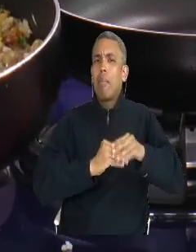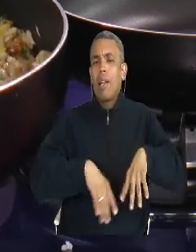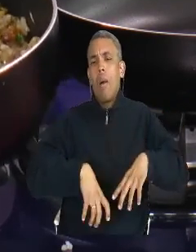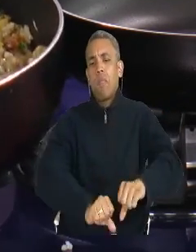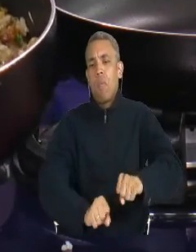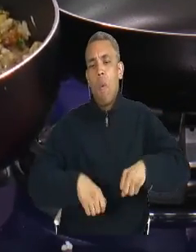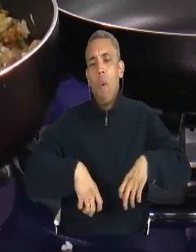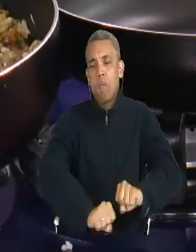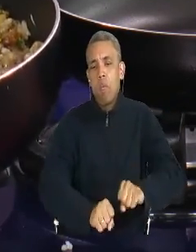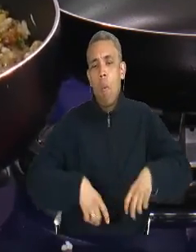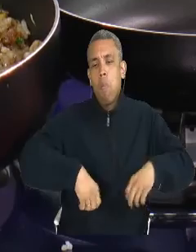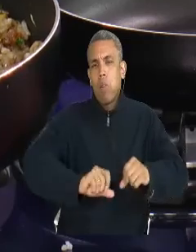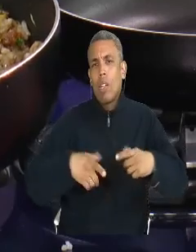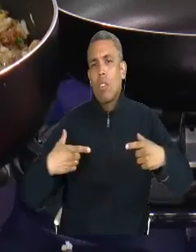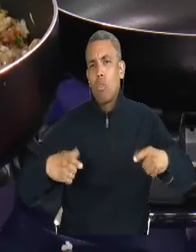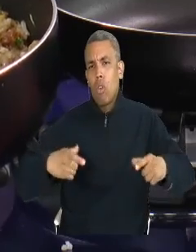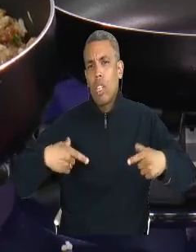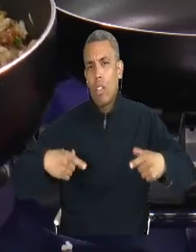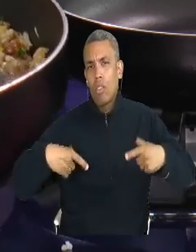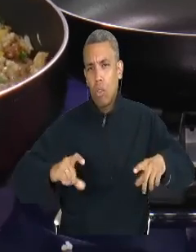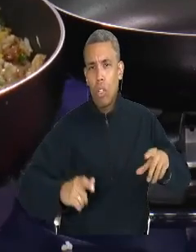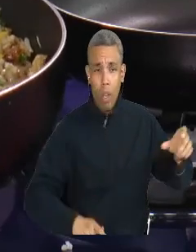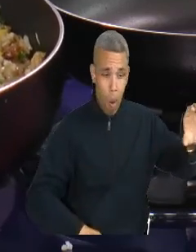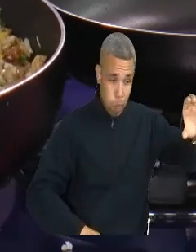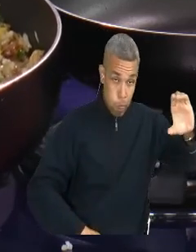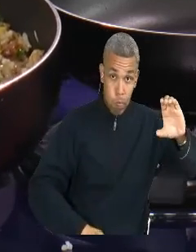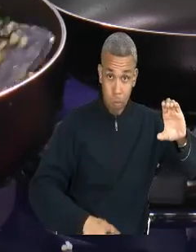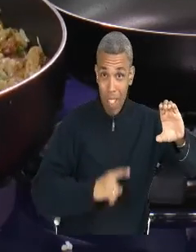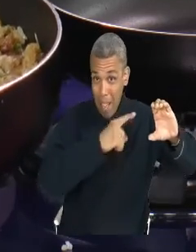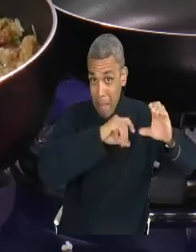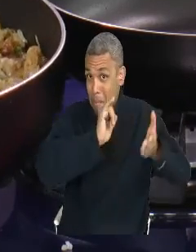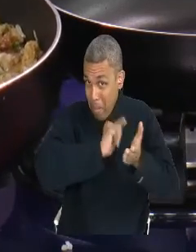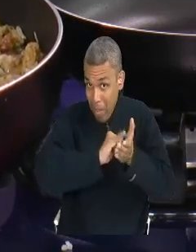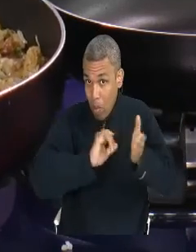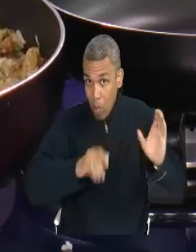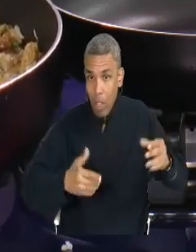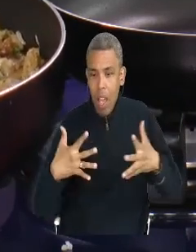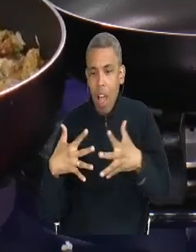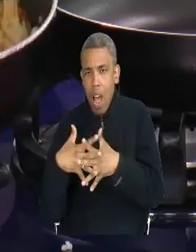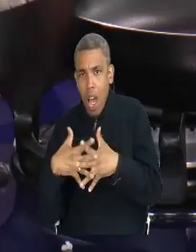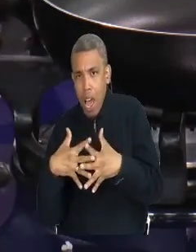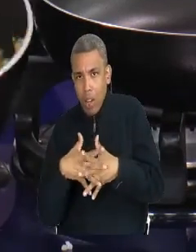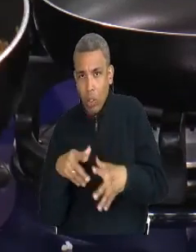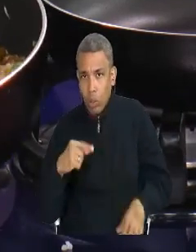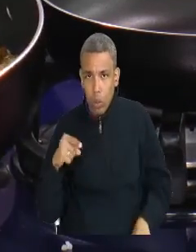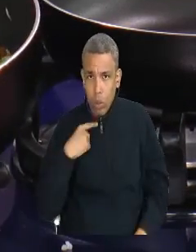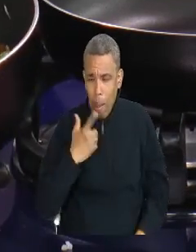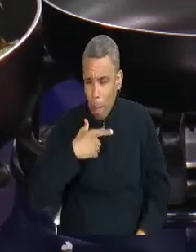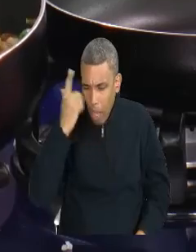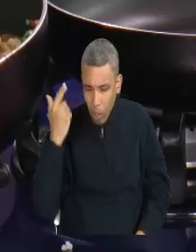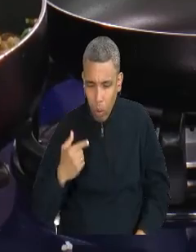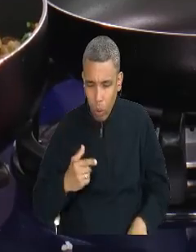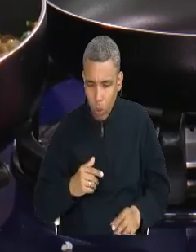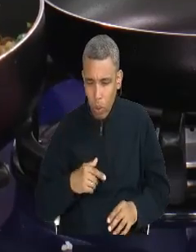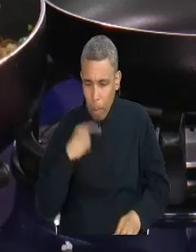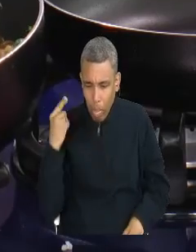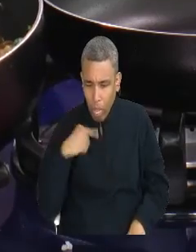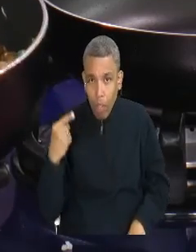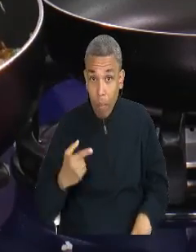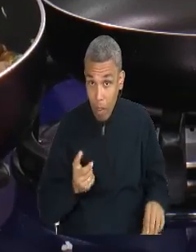para repostería en algunos casos, o para cocina caliente, para darle color oscuro a las preparaciones.